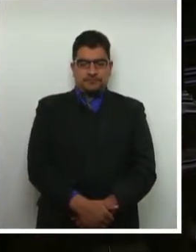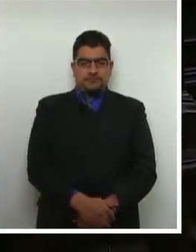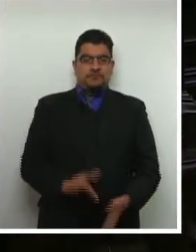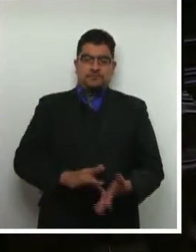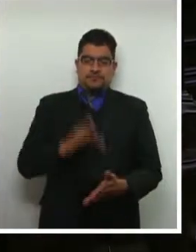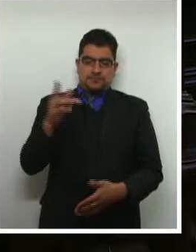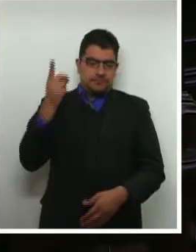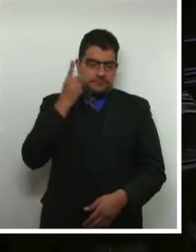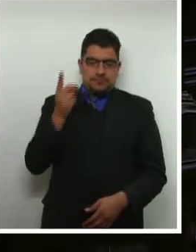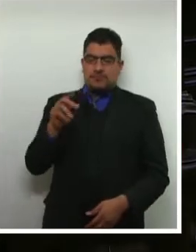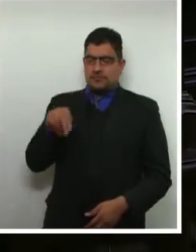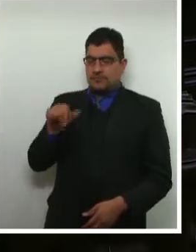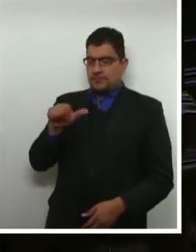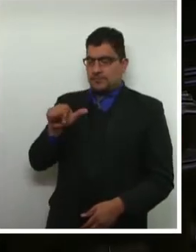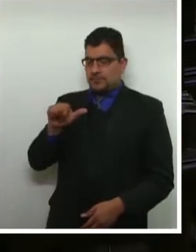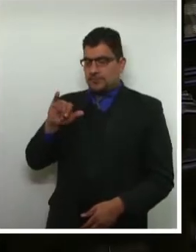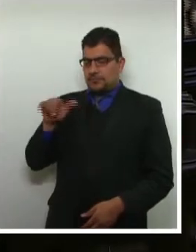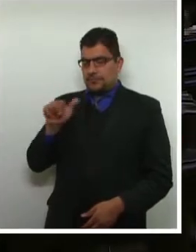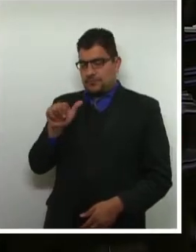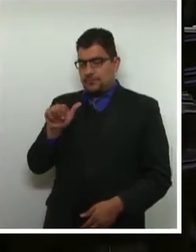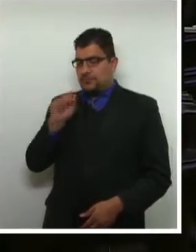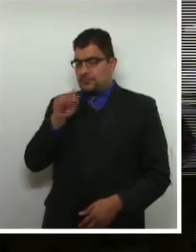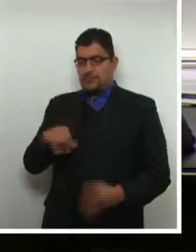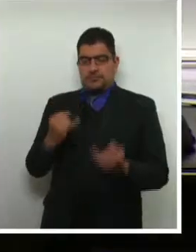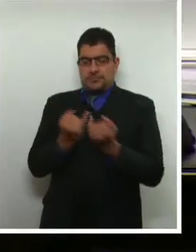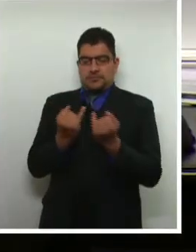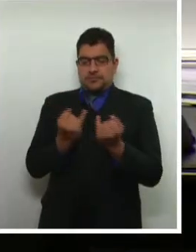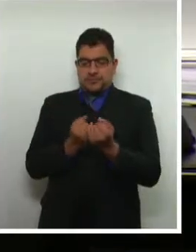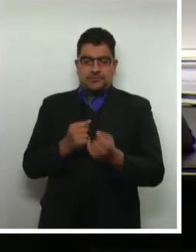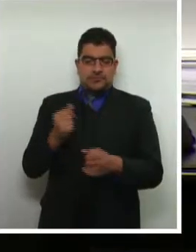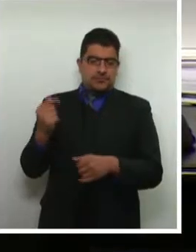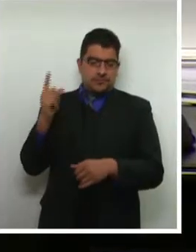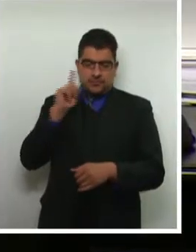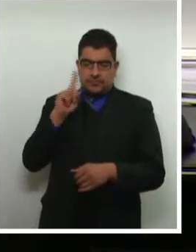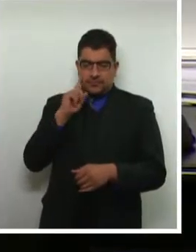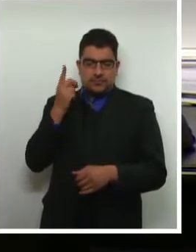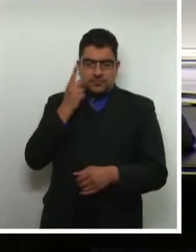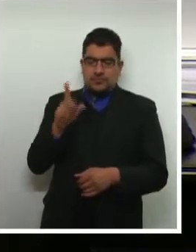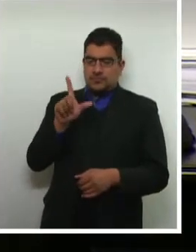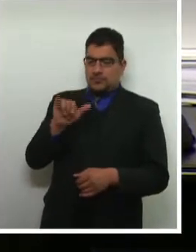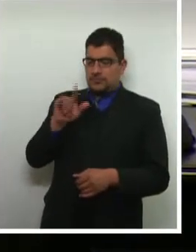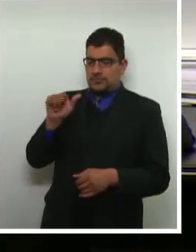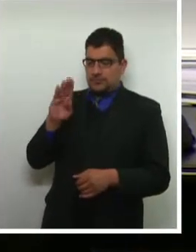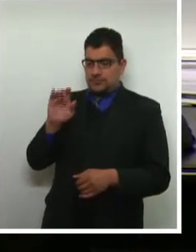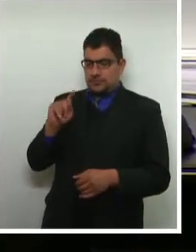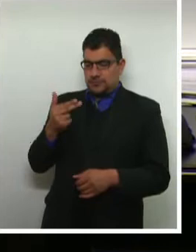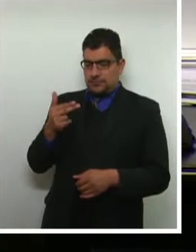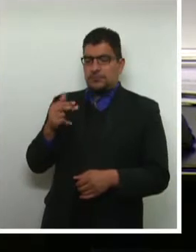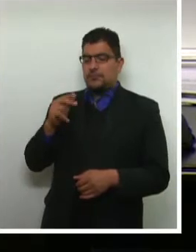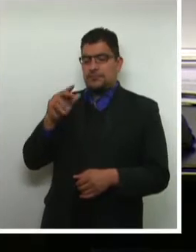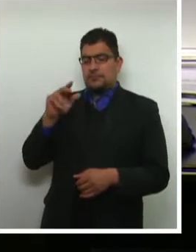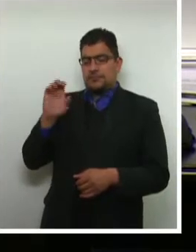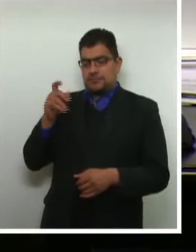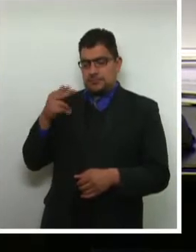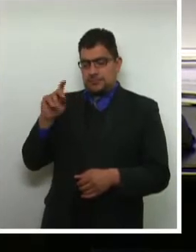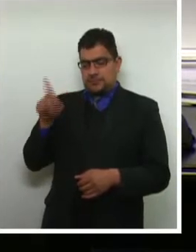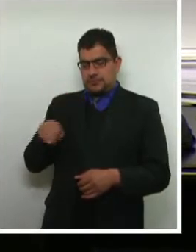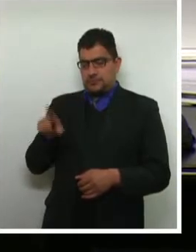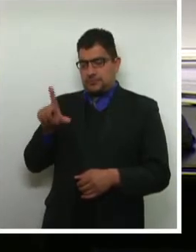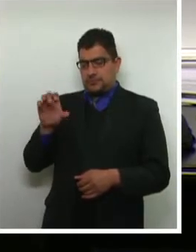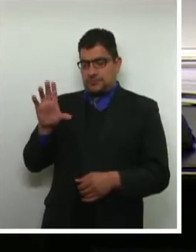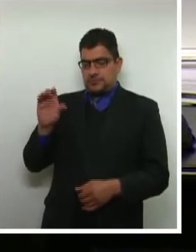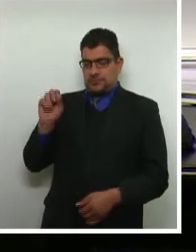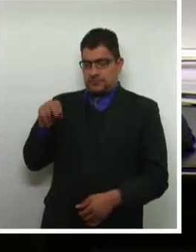Gracias, diputada Ana Julia. Tiene la palabra la constituyente Lisbeth Hernández Lecona